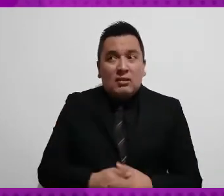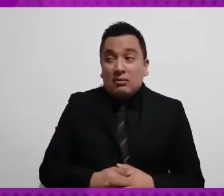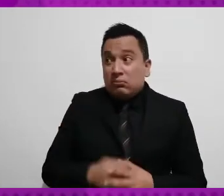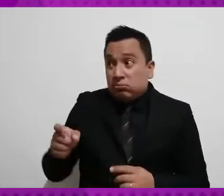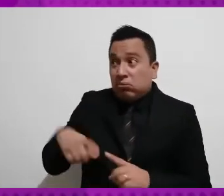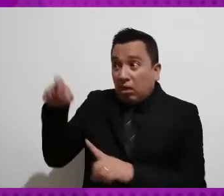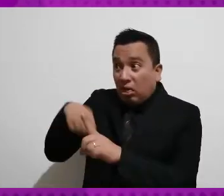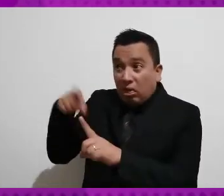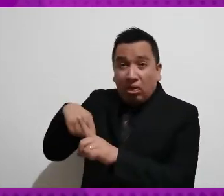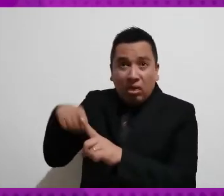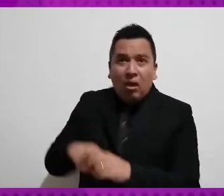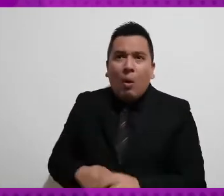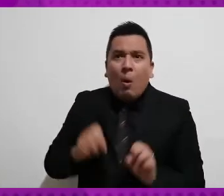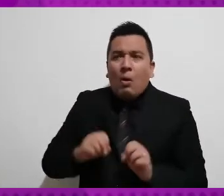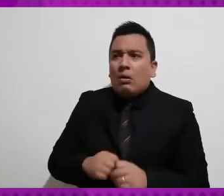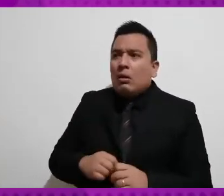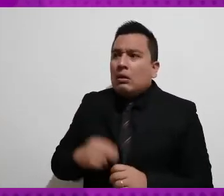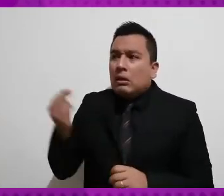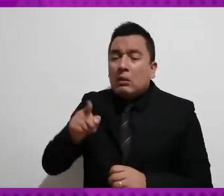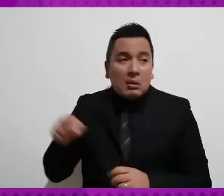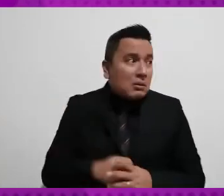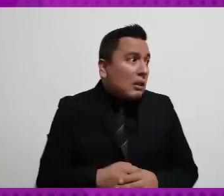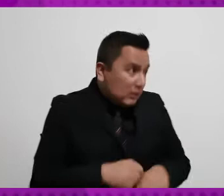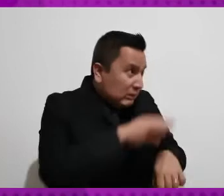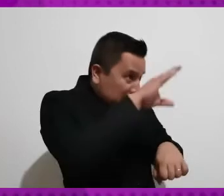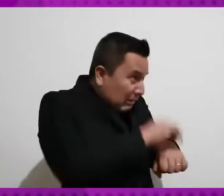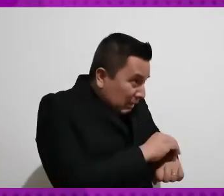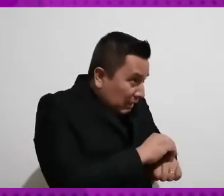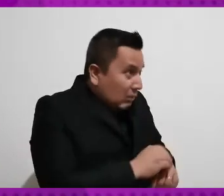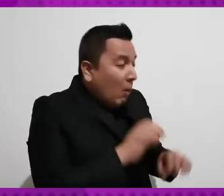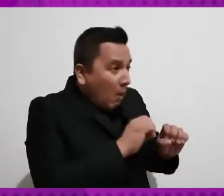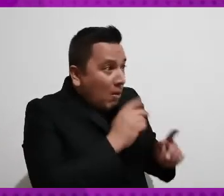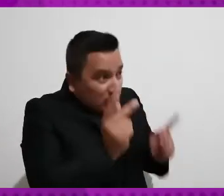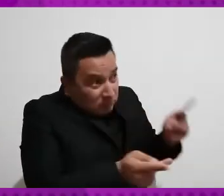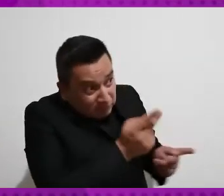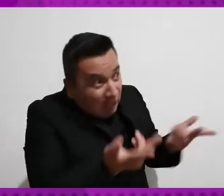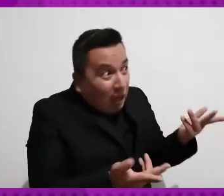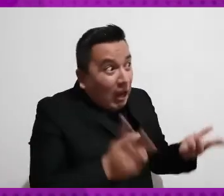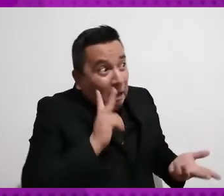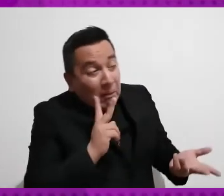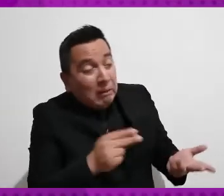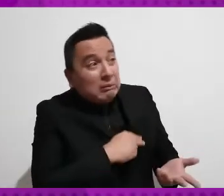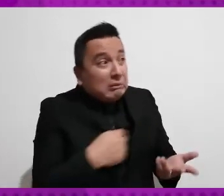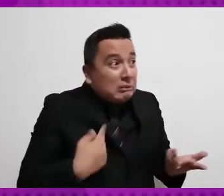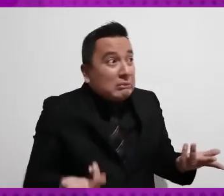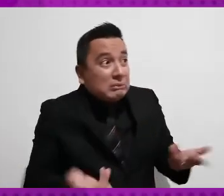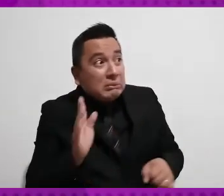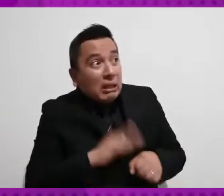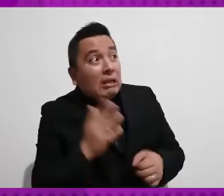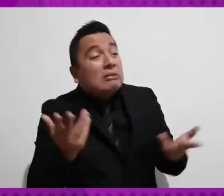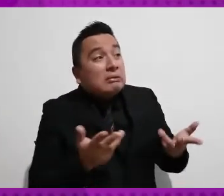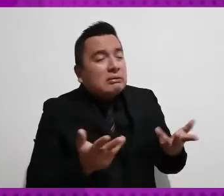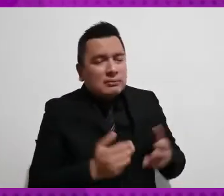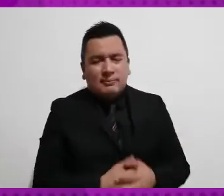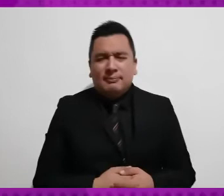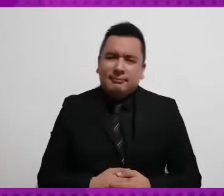nos pregunten, sin que nos consulten, sin que nos pidan alguna actividad adicional para poder ejercer,